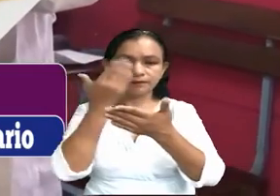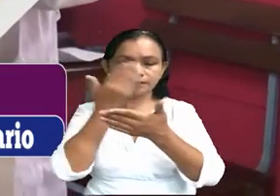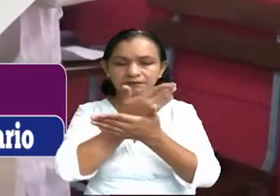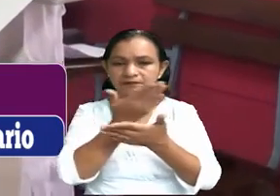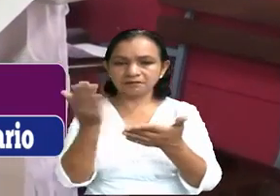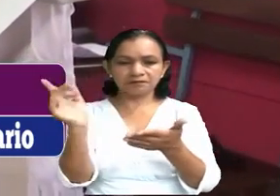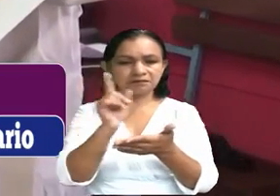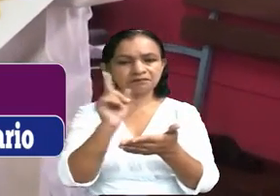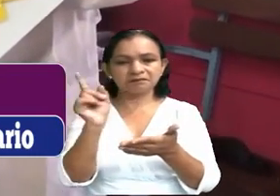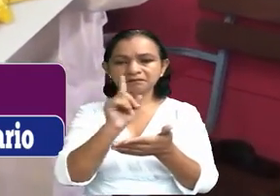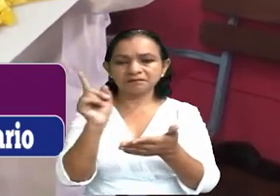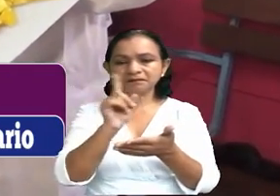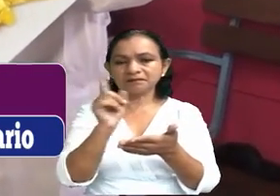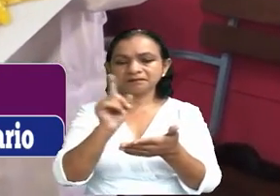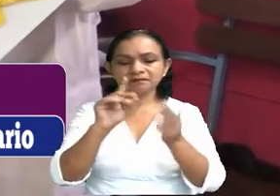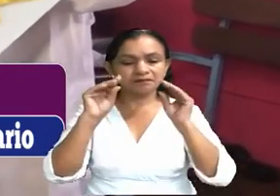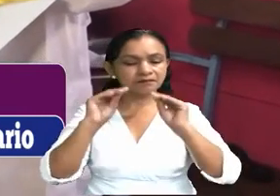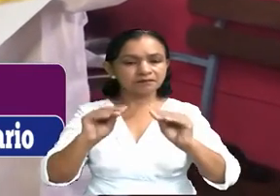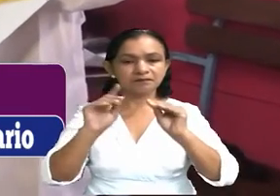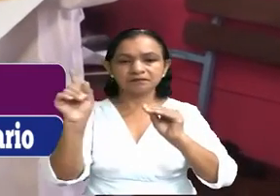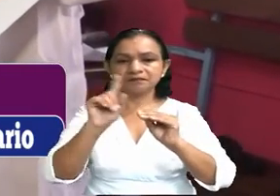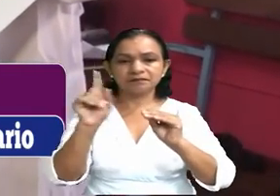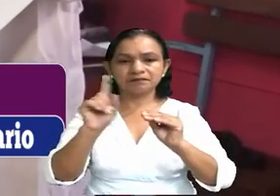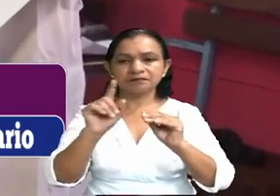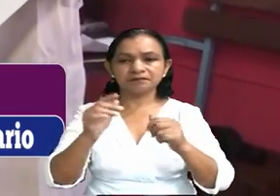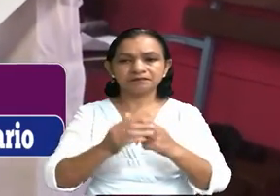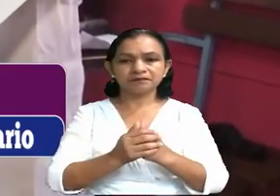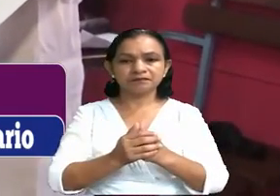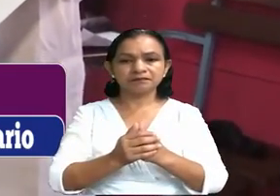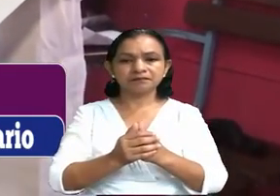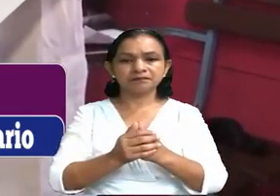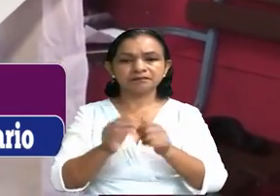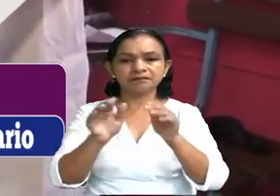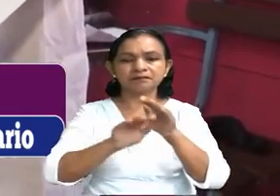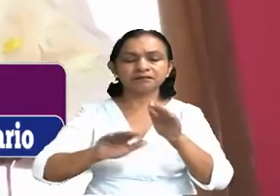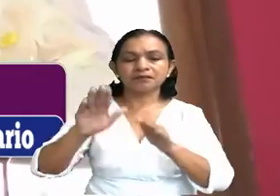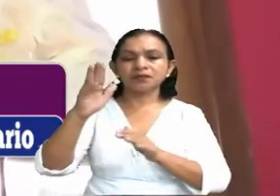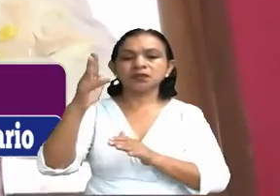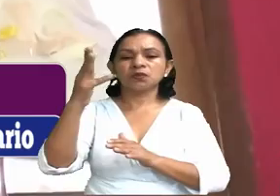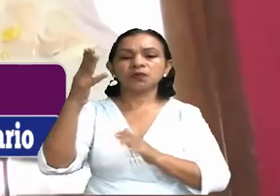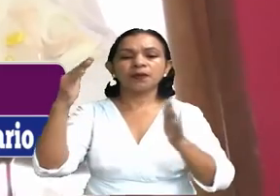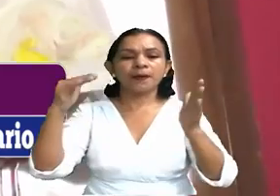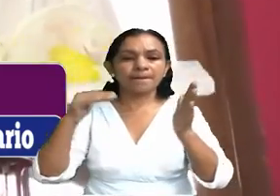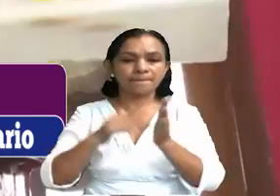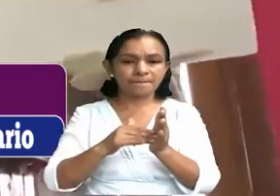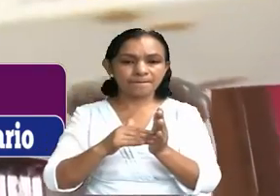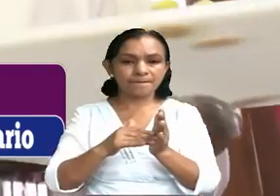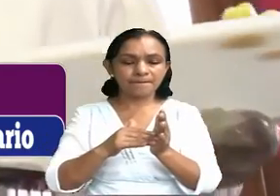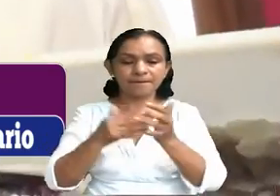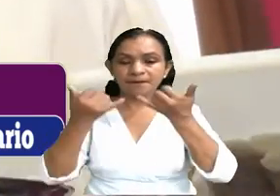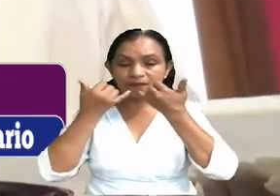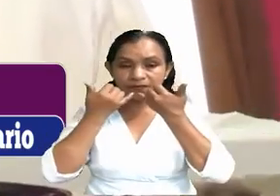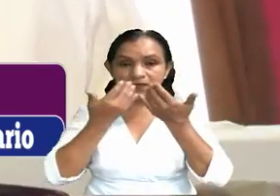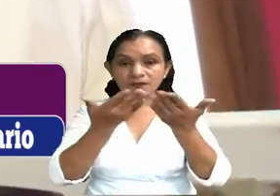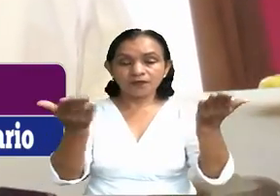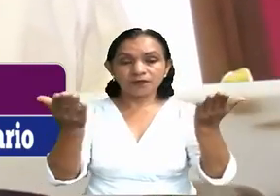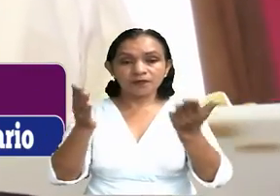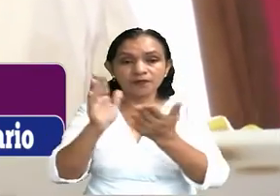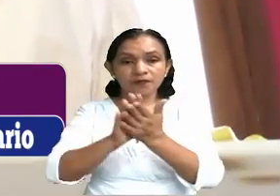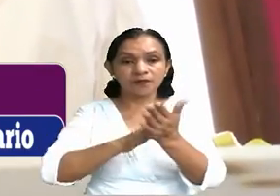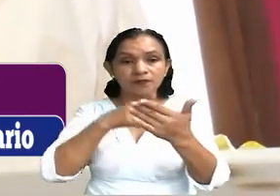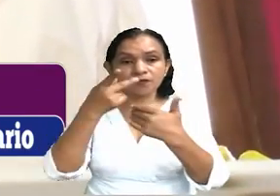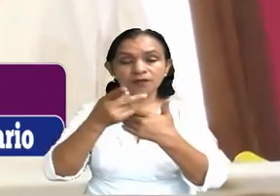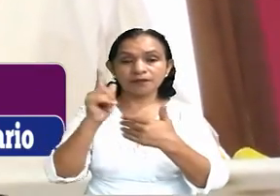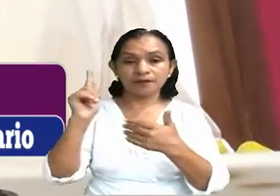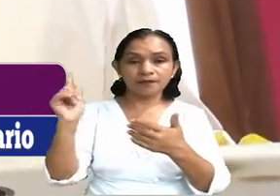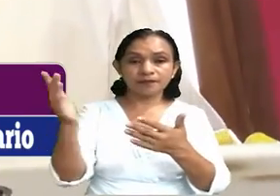protagonistas incorporados en el sistema educativo, sino que tenía algo más de 9.000. Entonces, la información del programa Todos con Vos